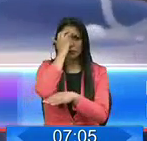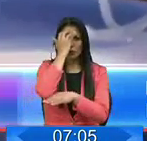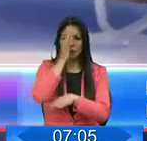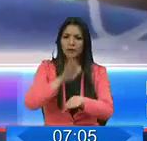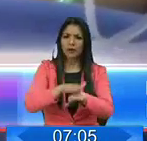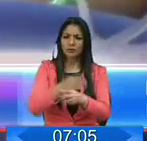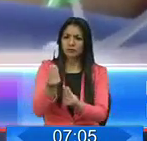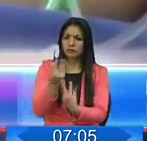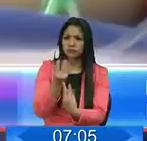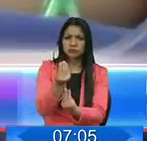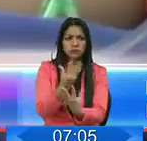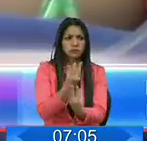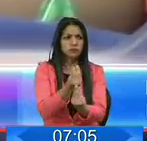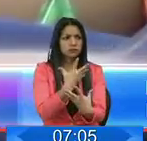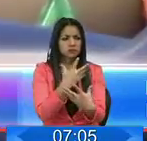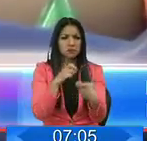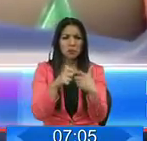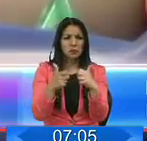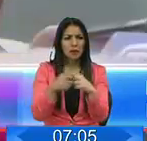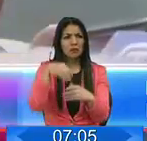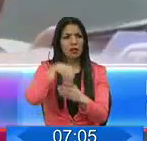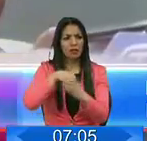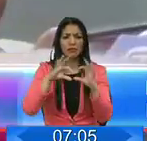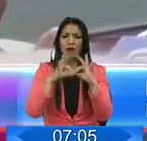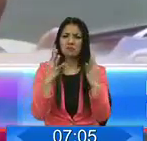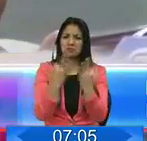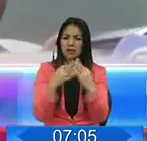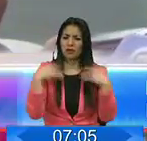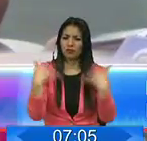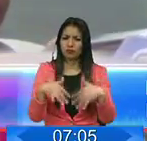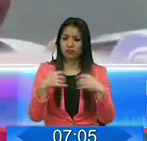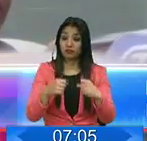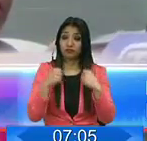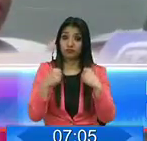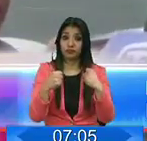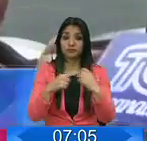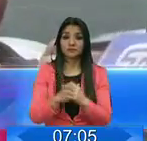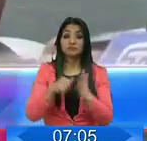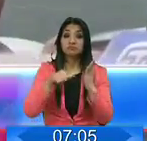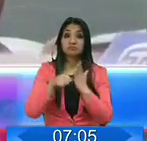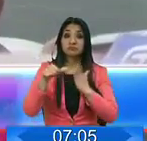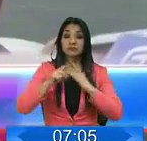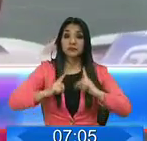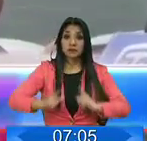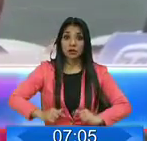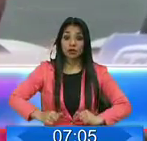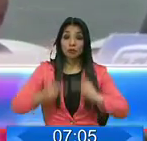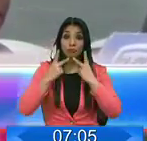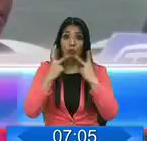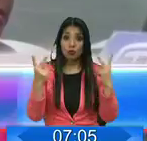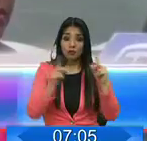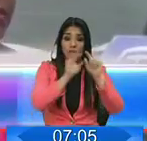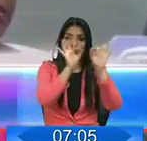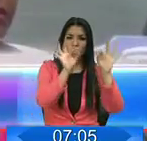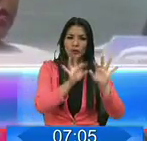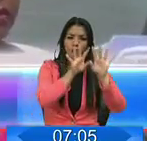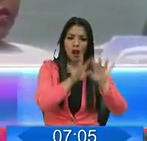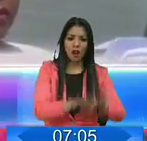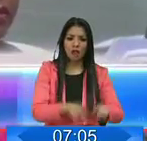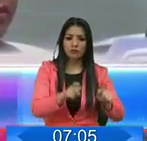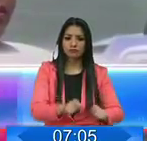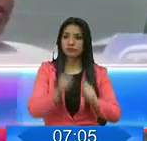manifestaciones de violencia intrafamiliar. El Ministerio de Salud Pública llena una ficha de atención y nos pasan directamente a nosotros como